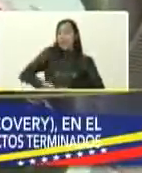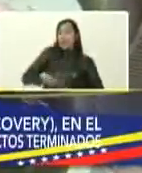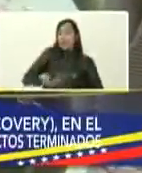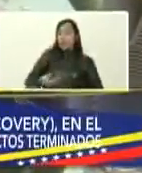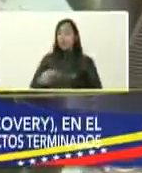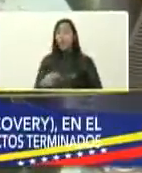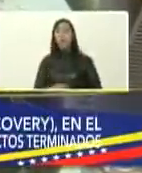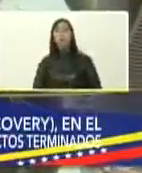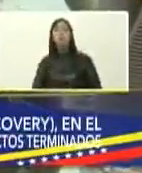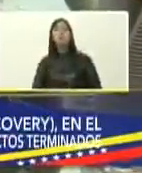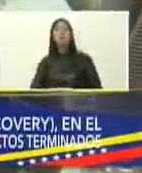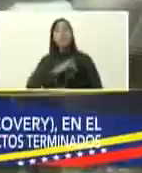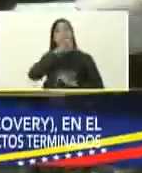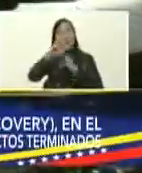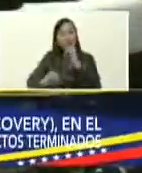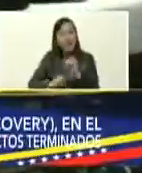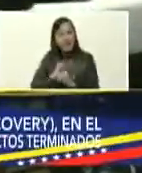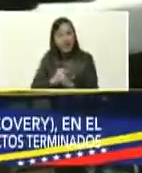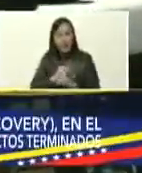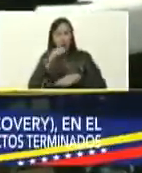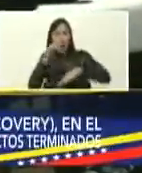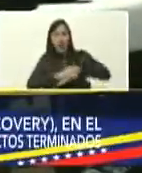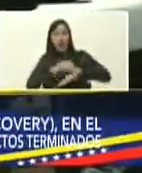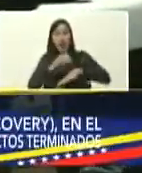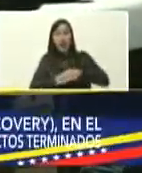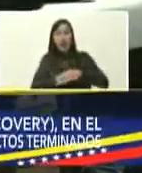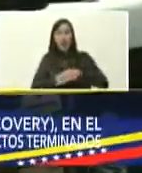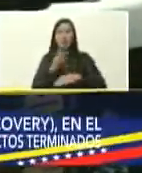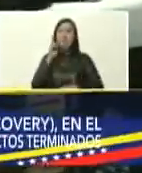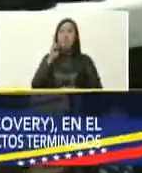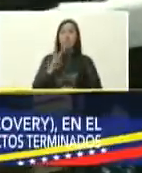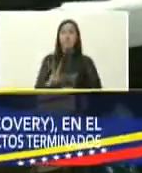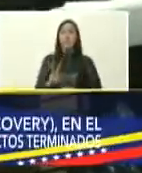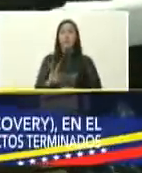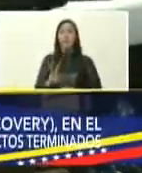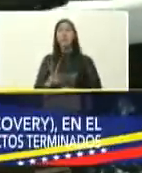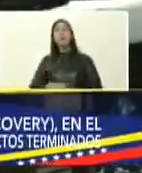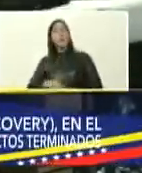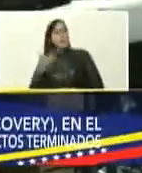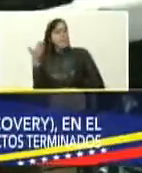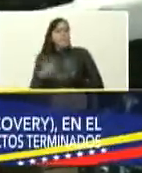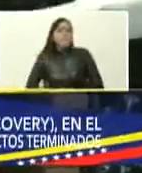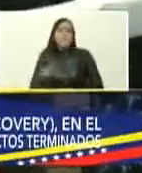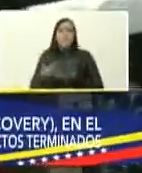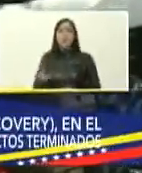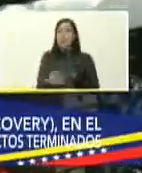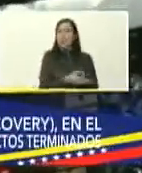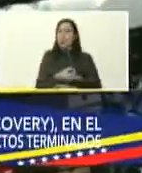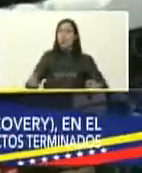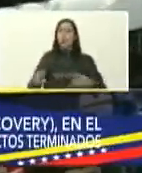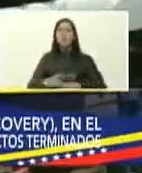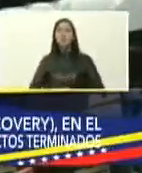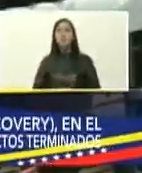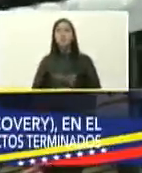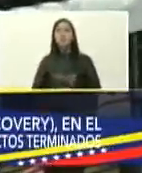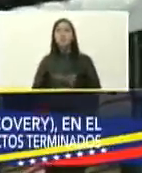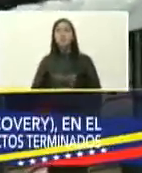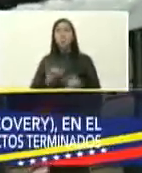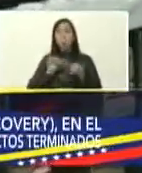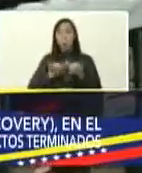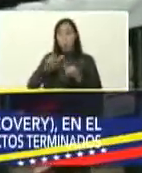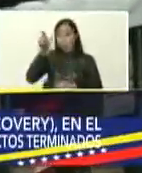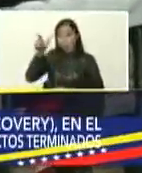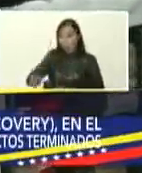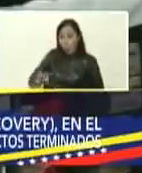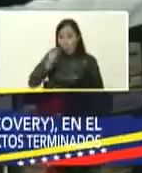talla internacional, y este calzado no tiene absolutamente nada que envidiar. Pero quisiera que nuestro ingeniero Santos, que